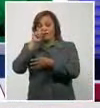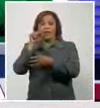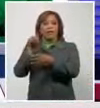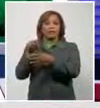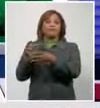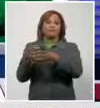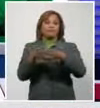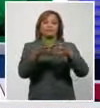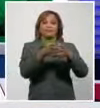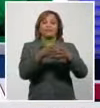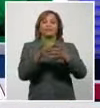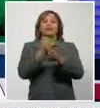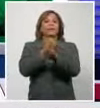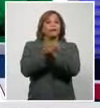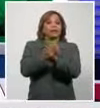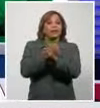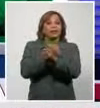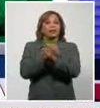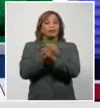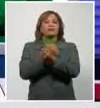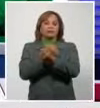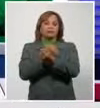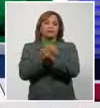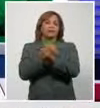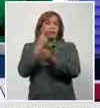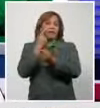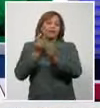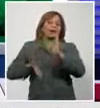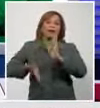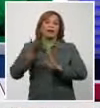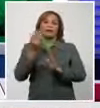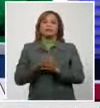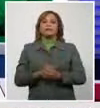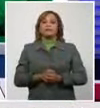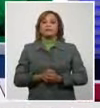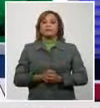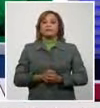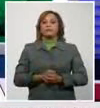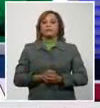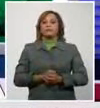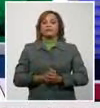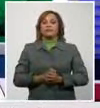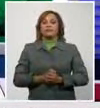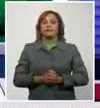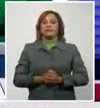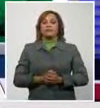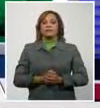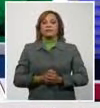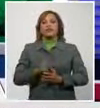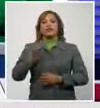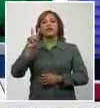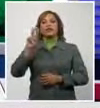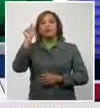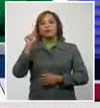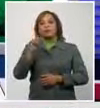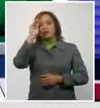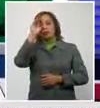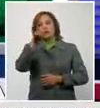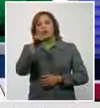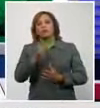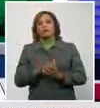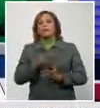con mucho riesgo, pues indiscutiblemente se ha elevado. 2 personas evacuadas,